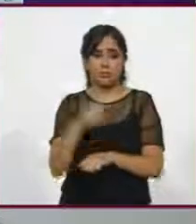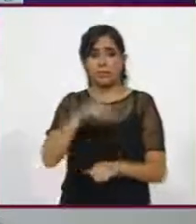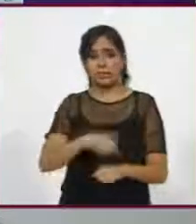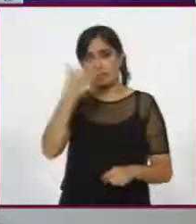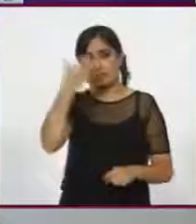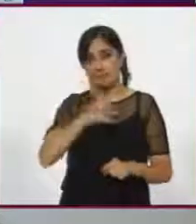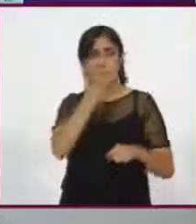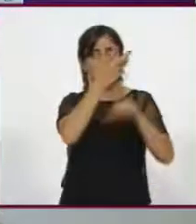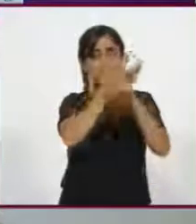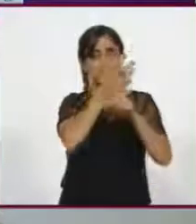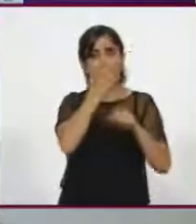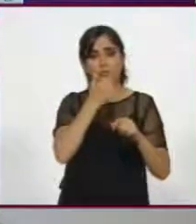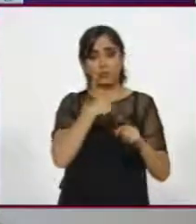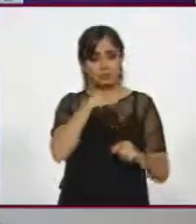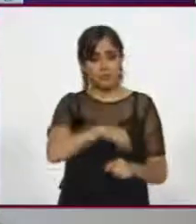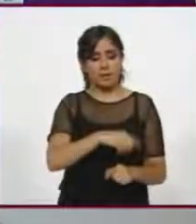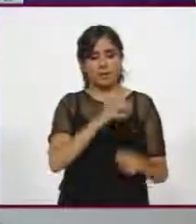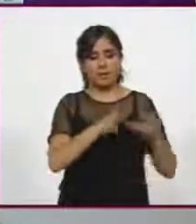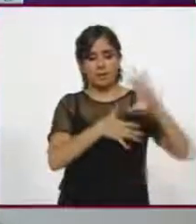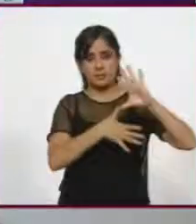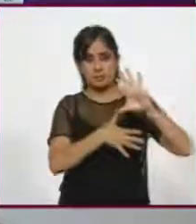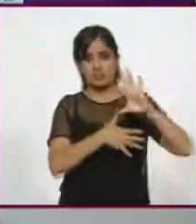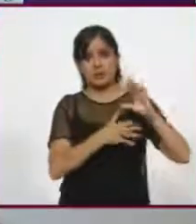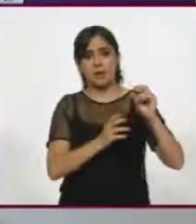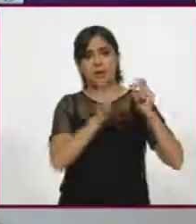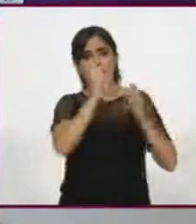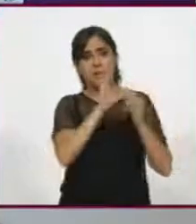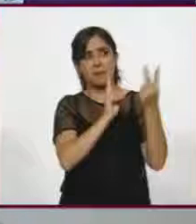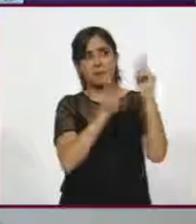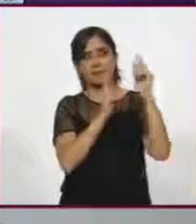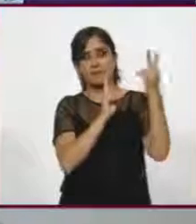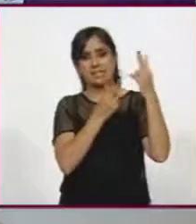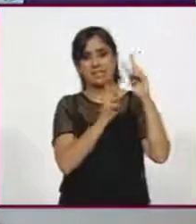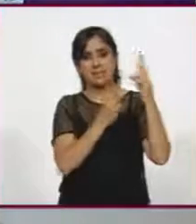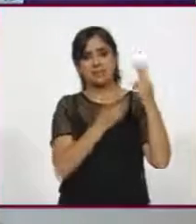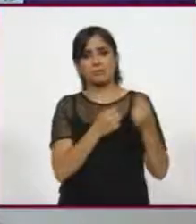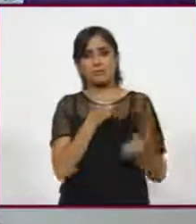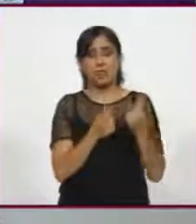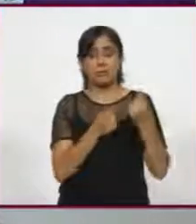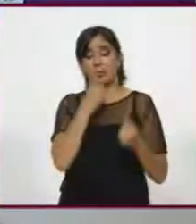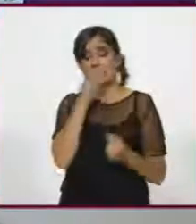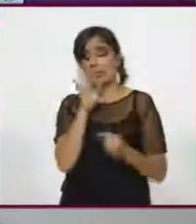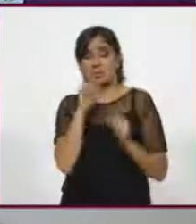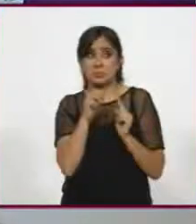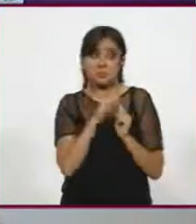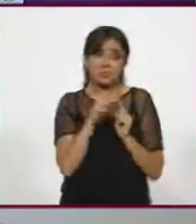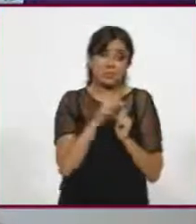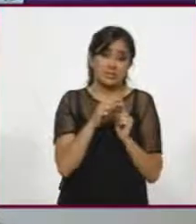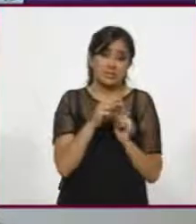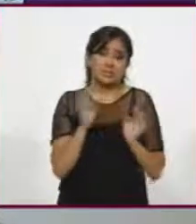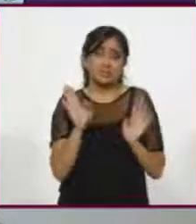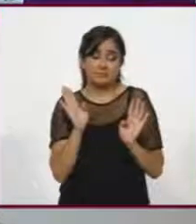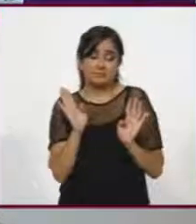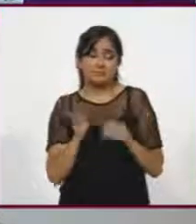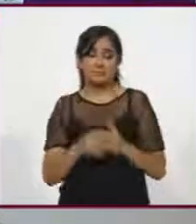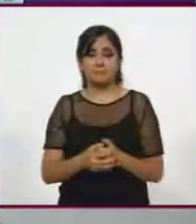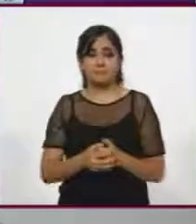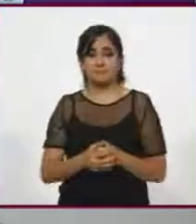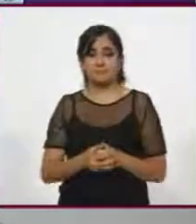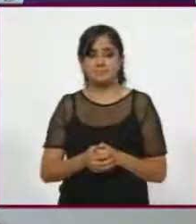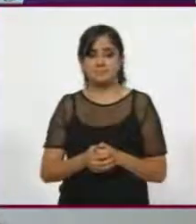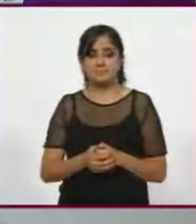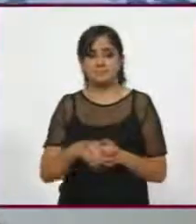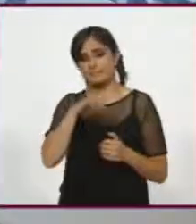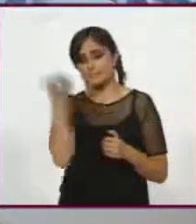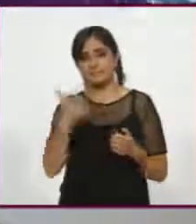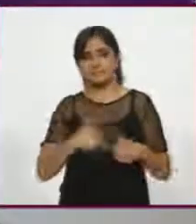vecinos, somos los que, sí, ¿no? Y somos de los más afectados. Así es. Casi te diría que está muy positivo. ¿No? Sí, nos vimos bien. Exacto.